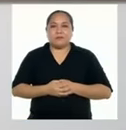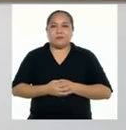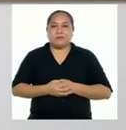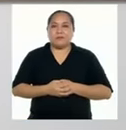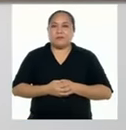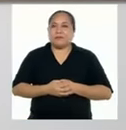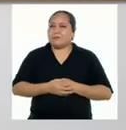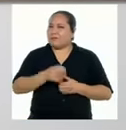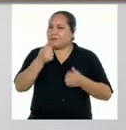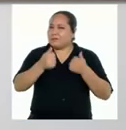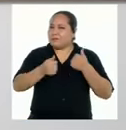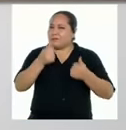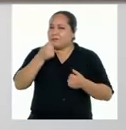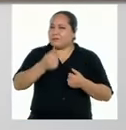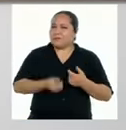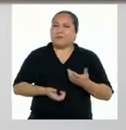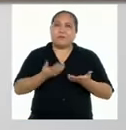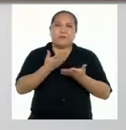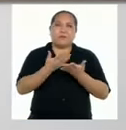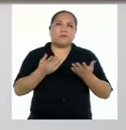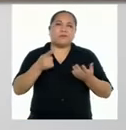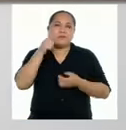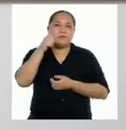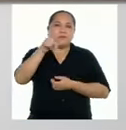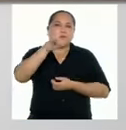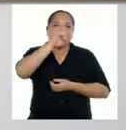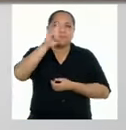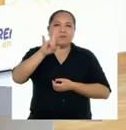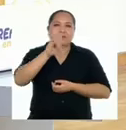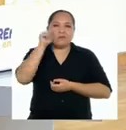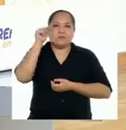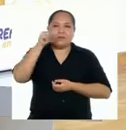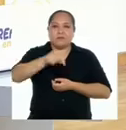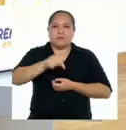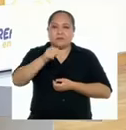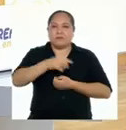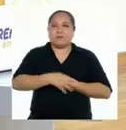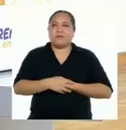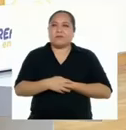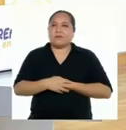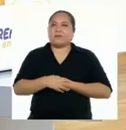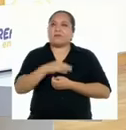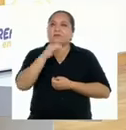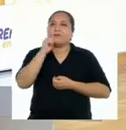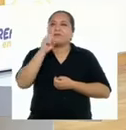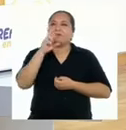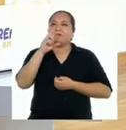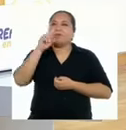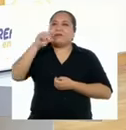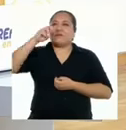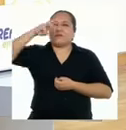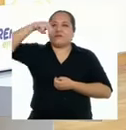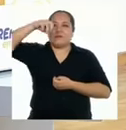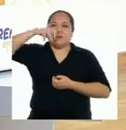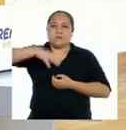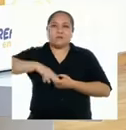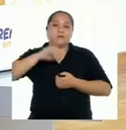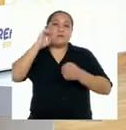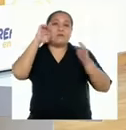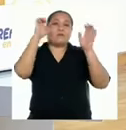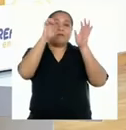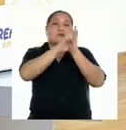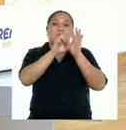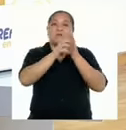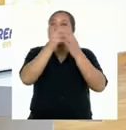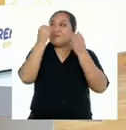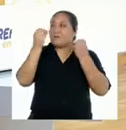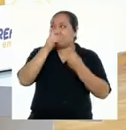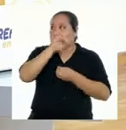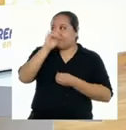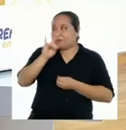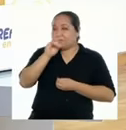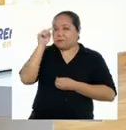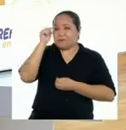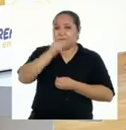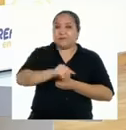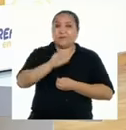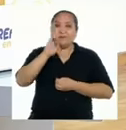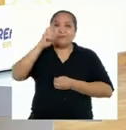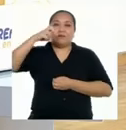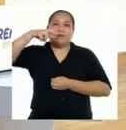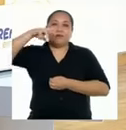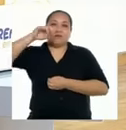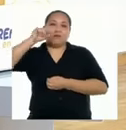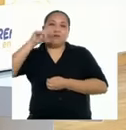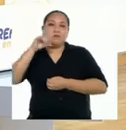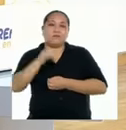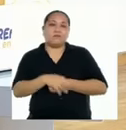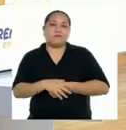¿Qué tipo de argumento usaste aquí? Un argumento de ejemplificación para demostrar cómo usar esa energía nos beneficia en el